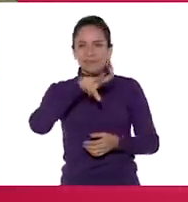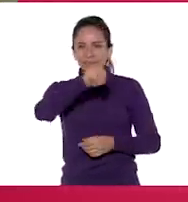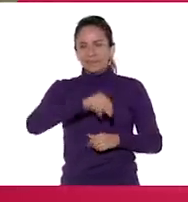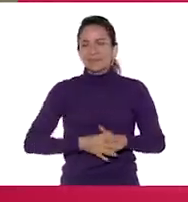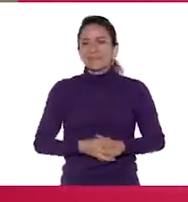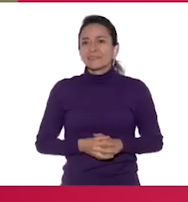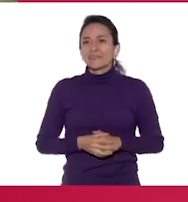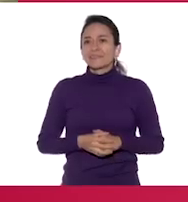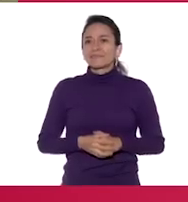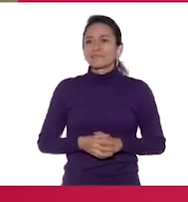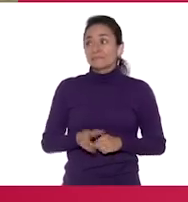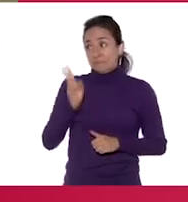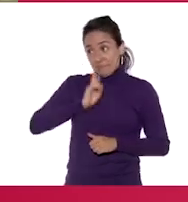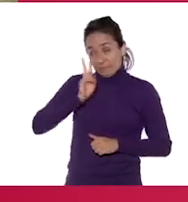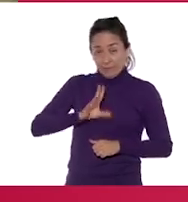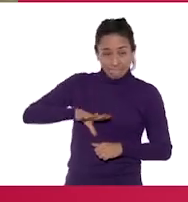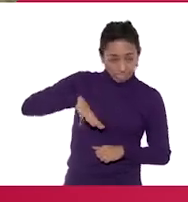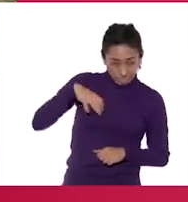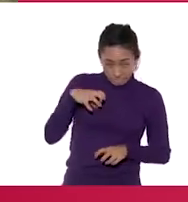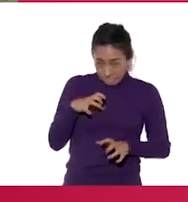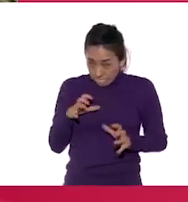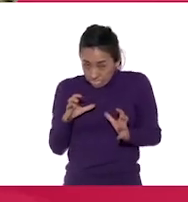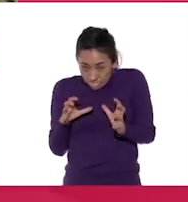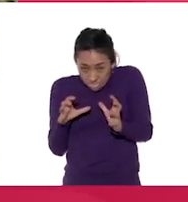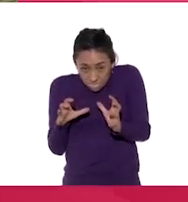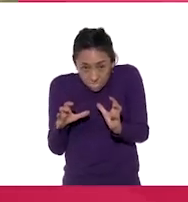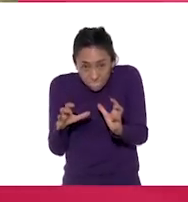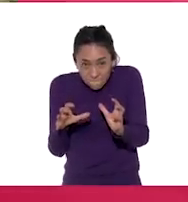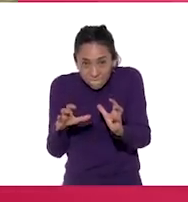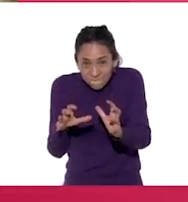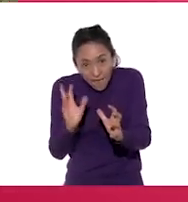A ver si lo puedo agarrar. A ver si no. Lo voy a hacer correr.